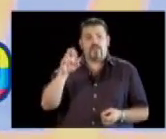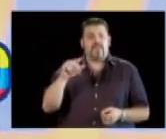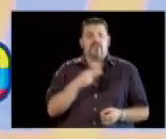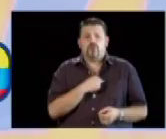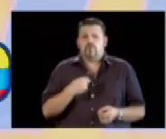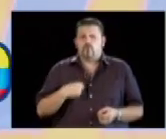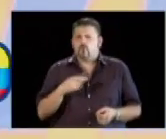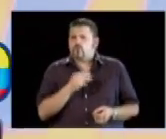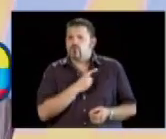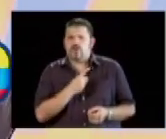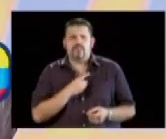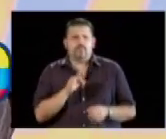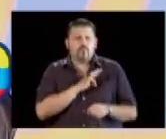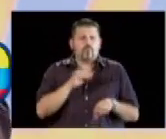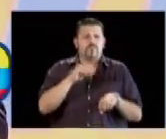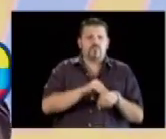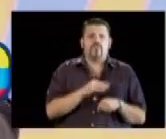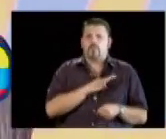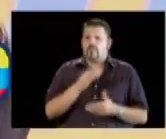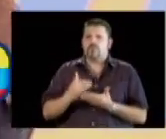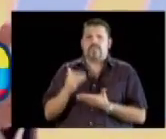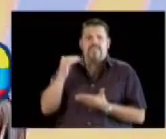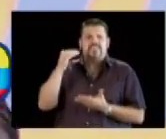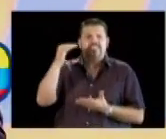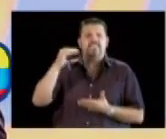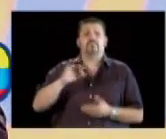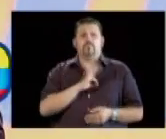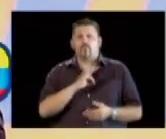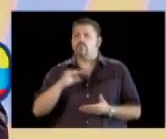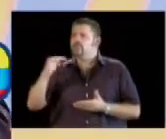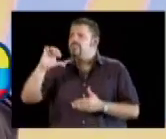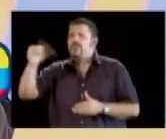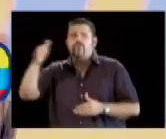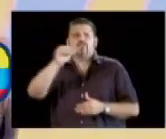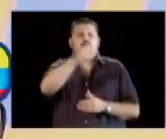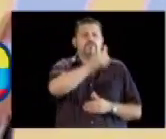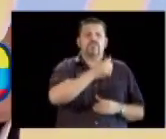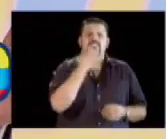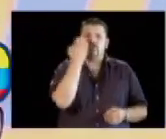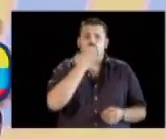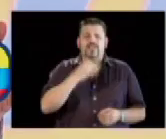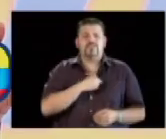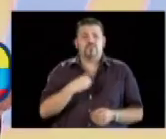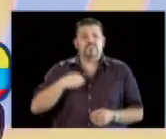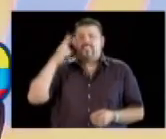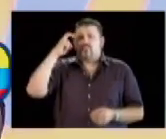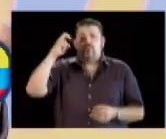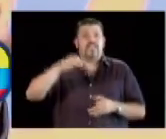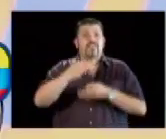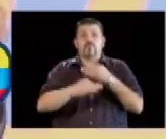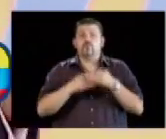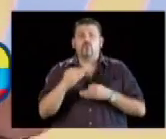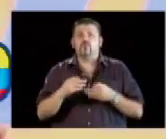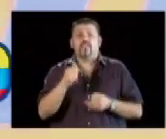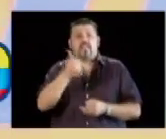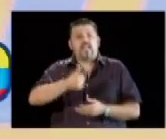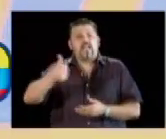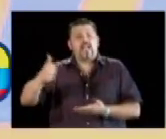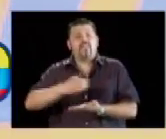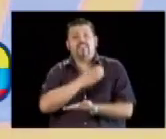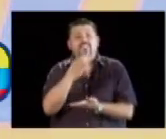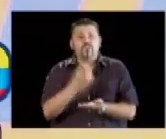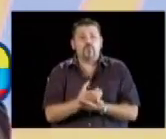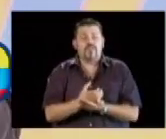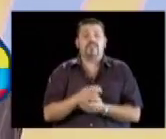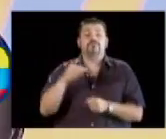operar esta escuela, crecerla, sino crecer otras escuelas más. Y el sueño es tener por lo menos una escuela en cada ciudad y en cada país en los que